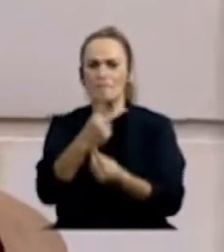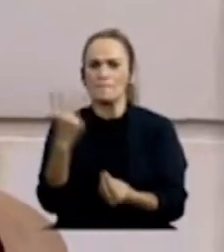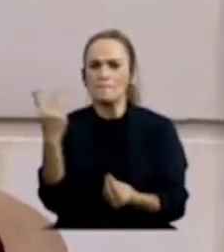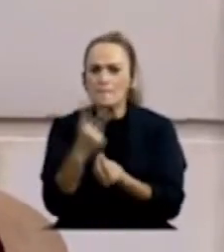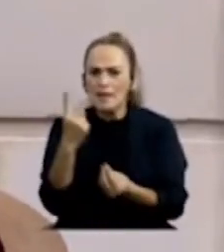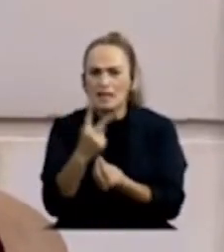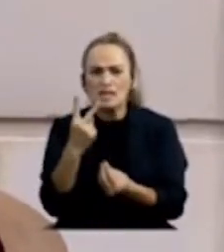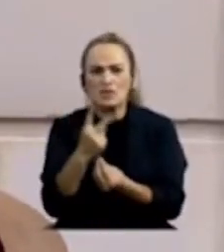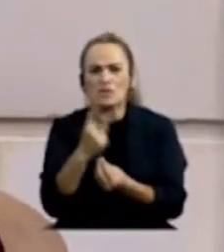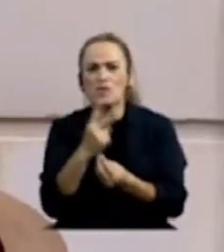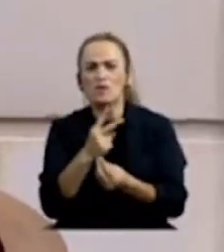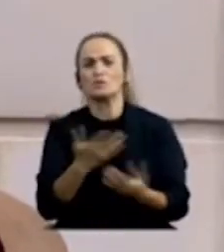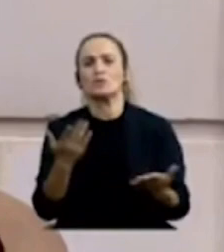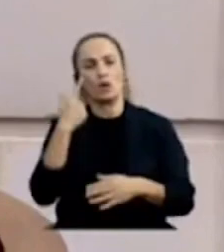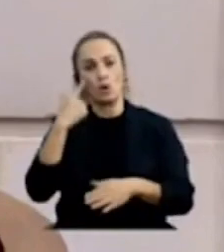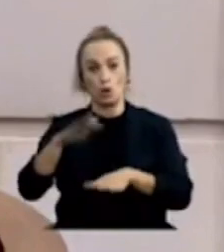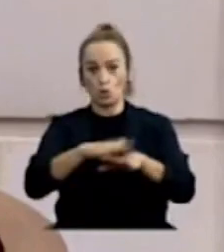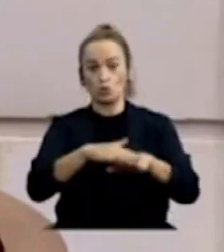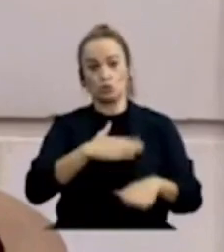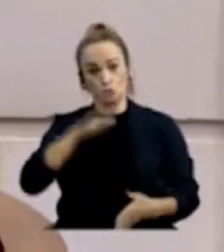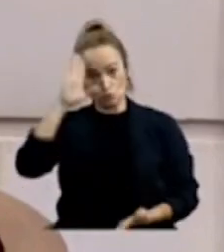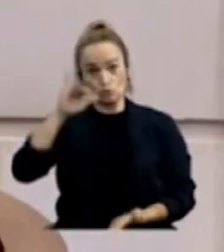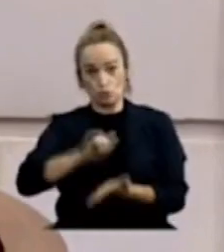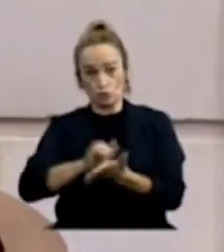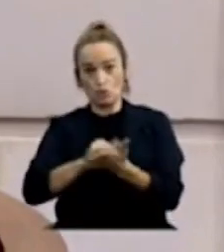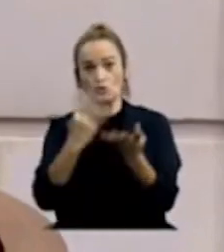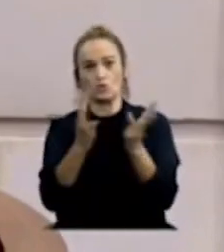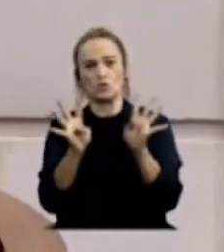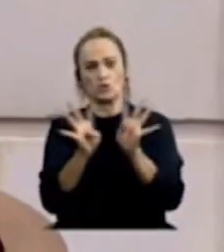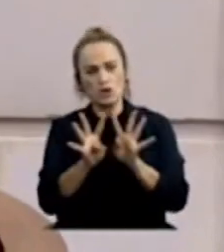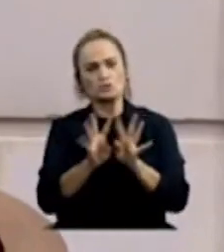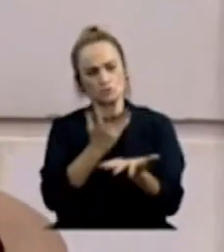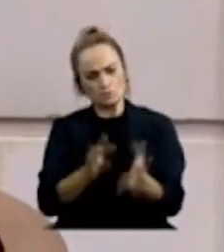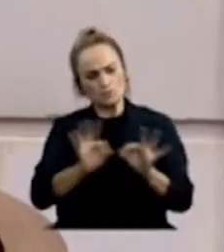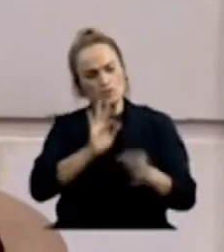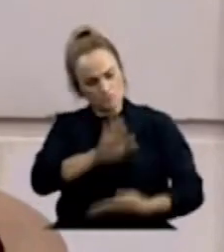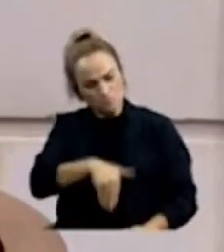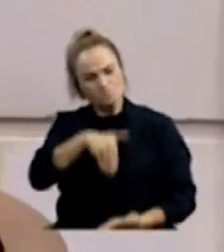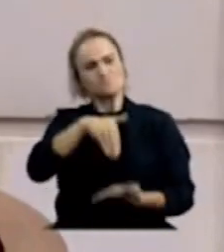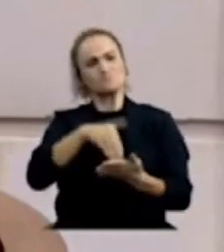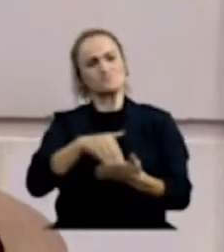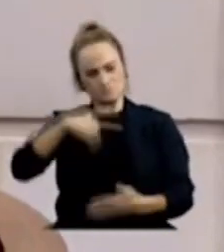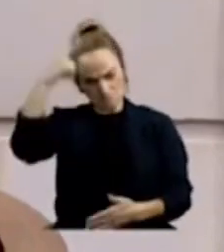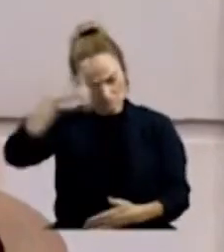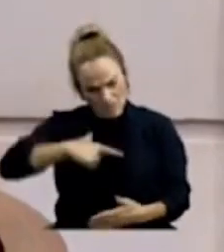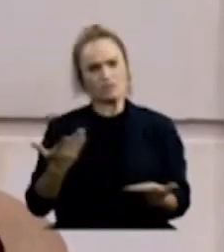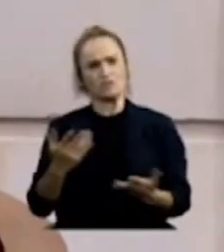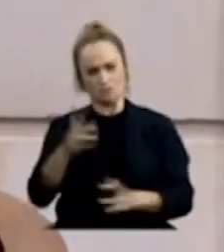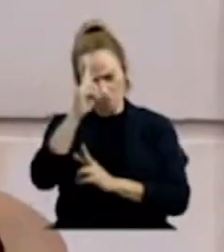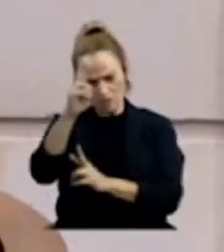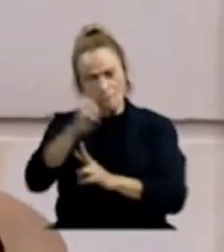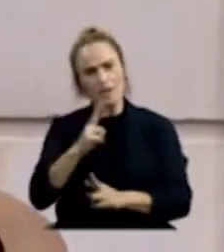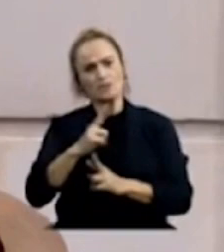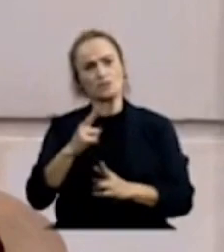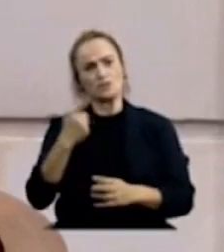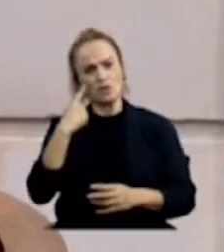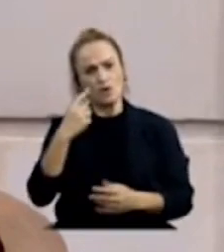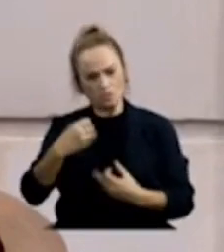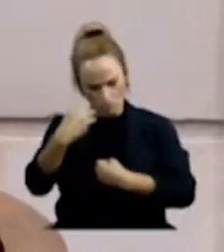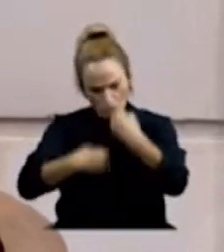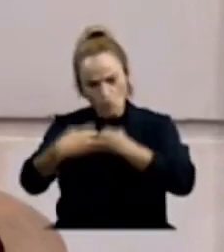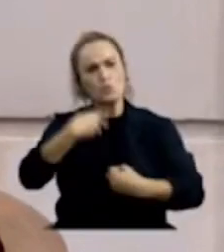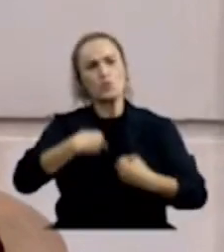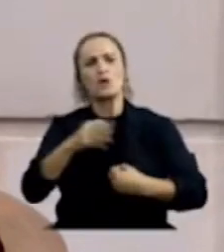actos delictivos, yo pienso que el Congreso debe levantar su voz de protesta y exigir respeto y protección para